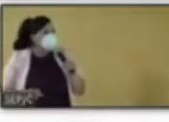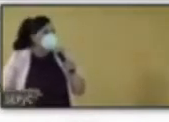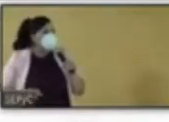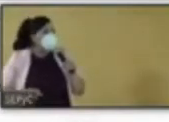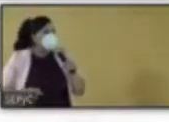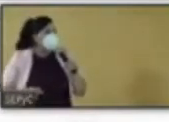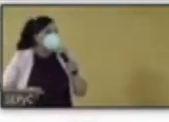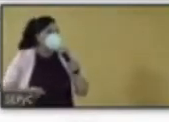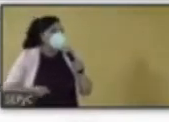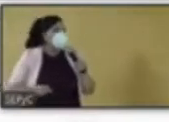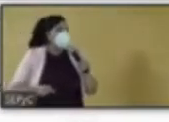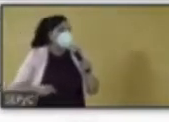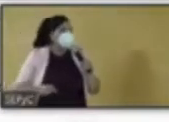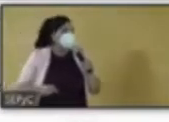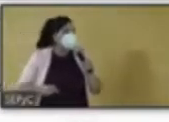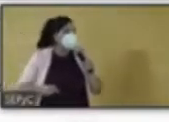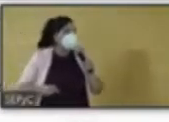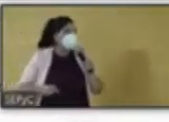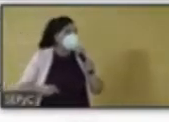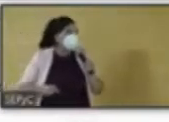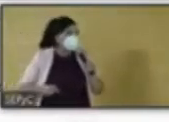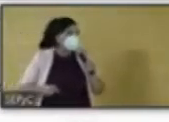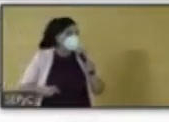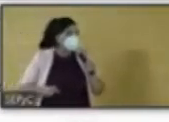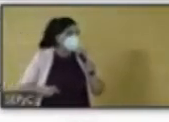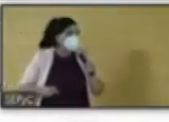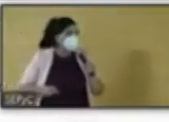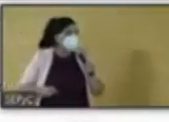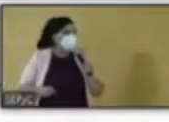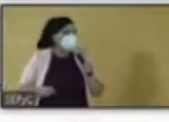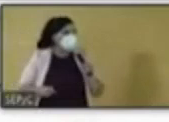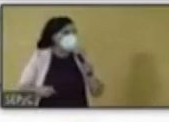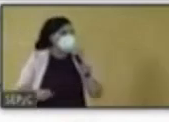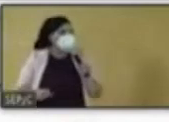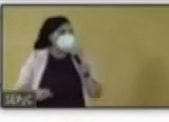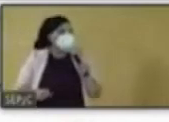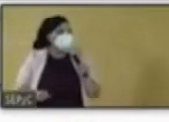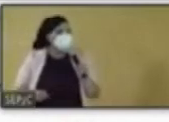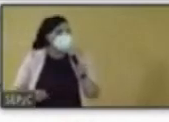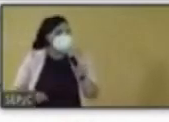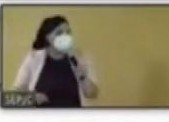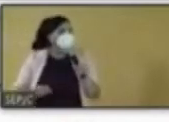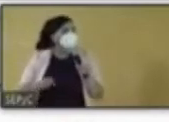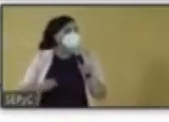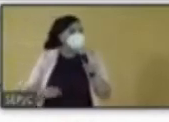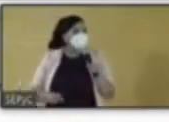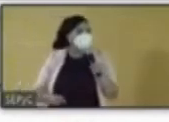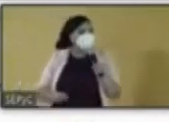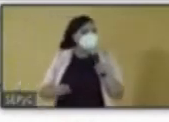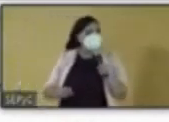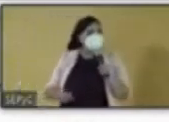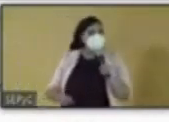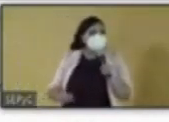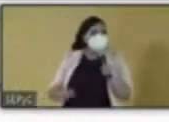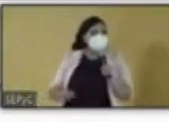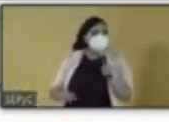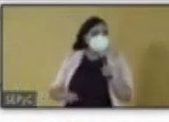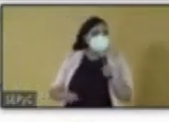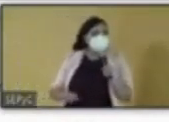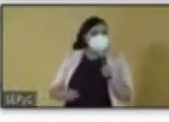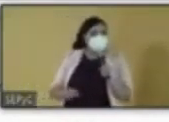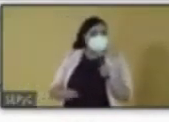Se encuentra la posibilidad también de insertar información por enajenación de bienes después de impuestos. Todas las cantidades que vayamos a